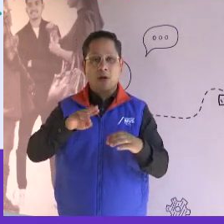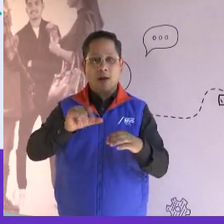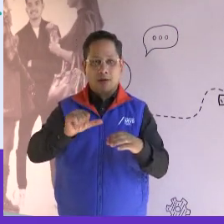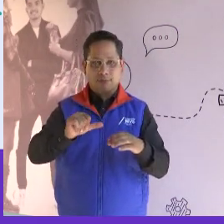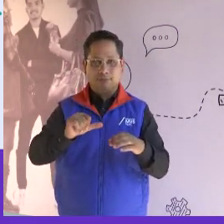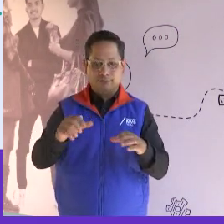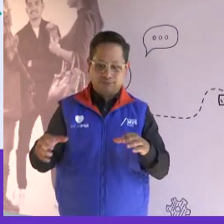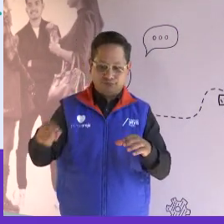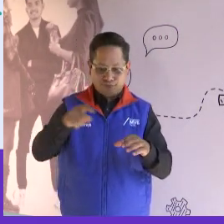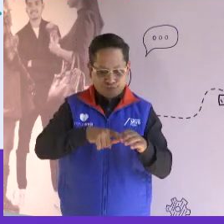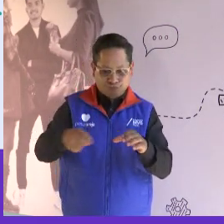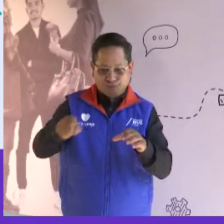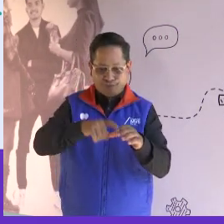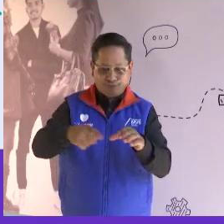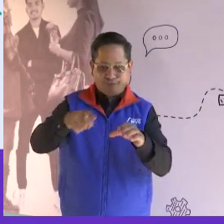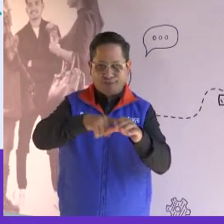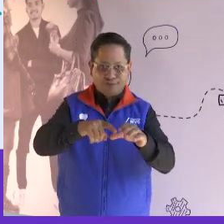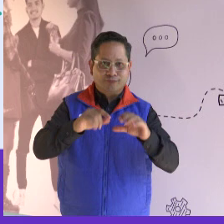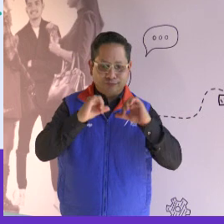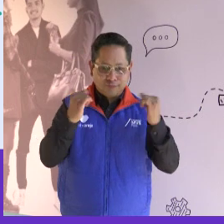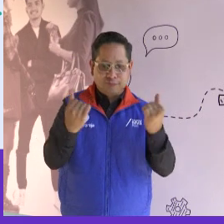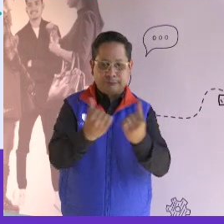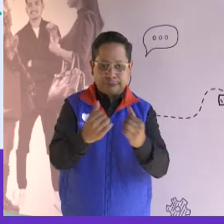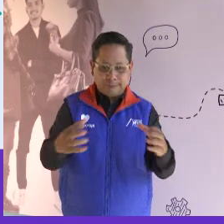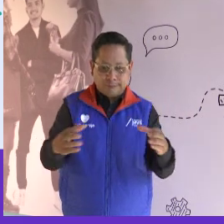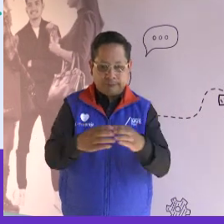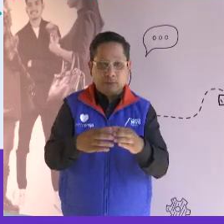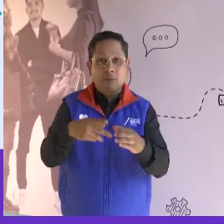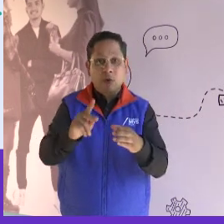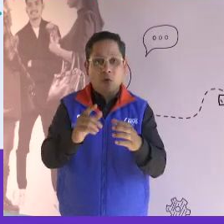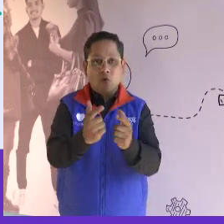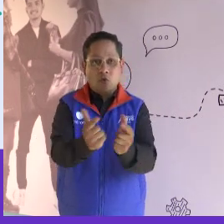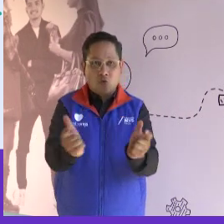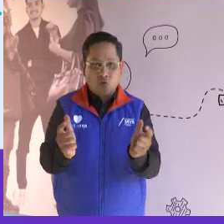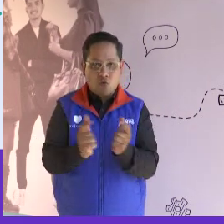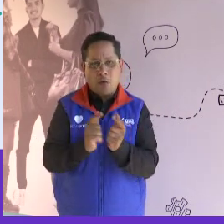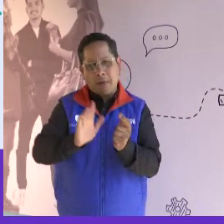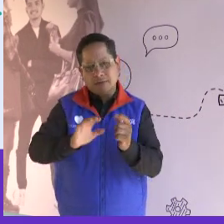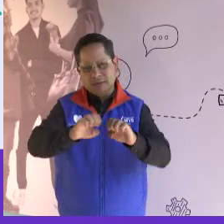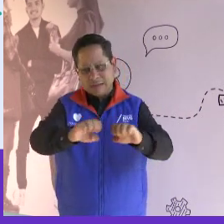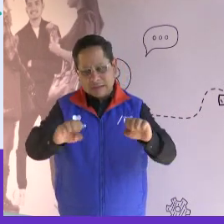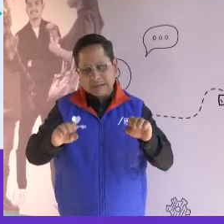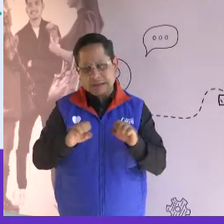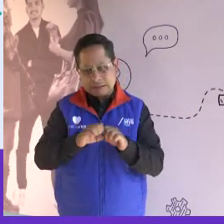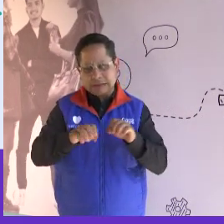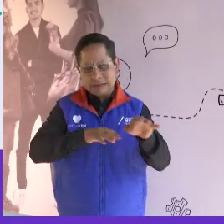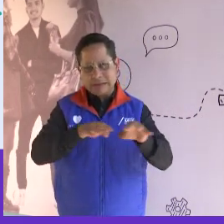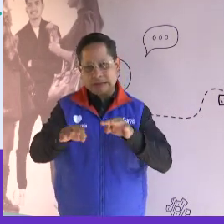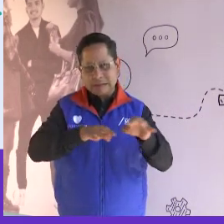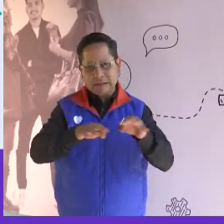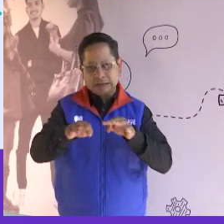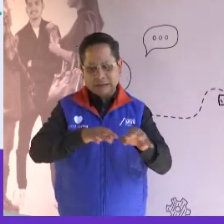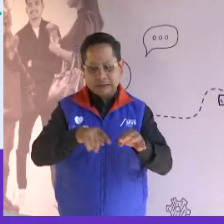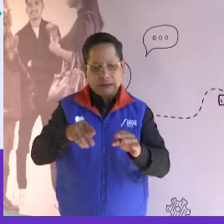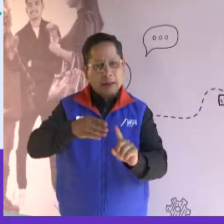una organización pequeña, pero que tiene un grupo, un equipo de trabajo que su labor principal es